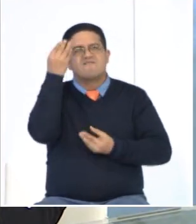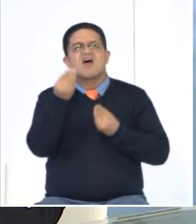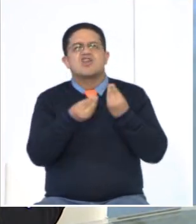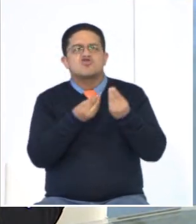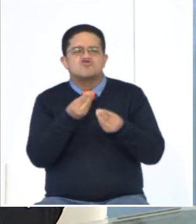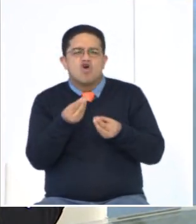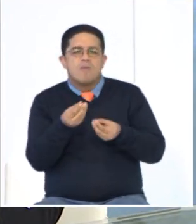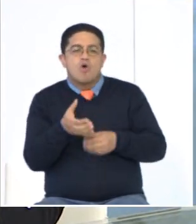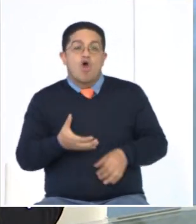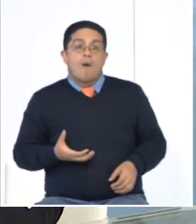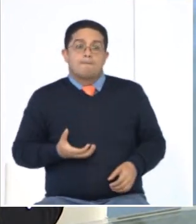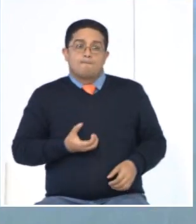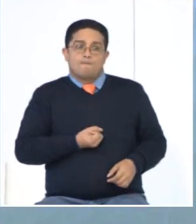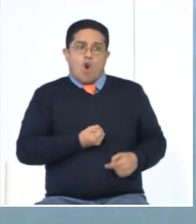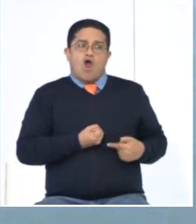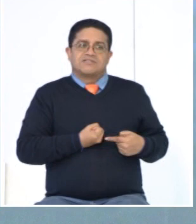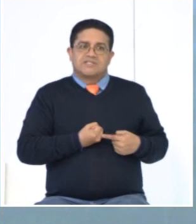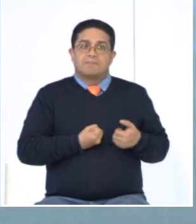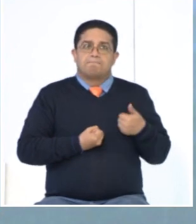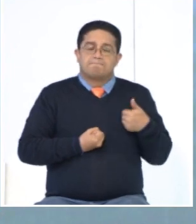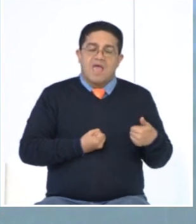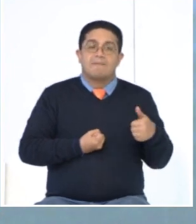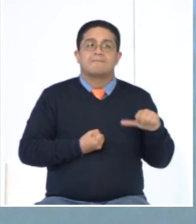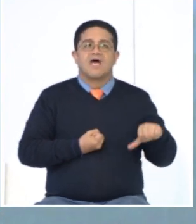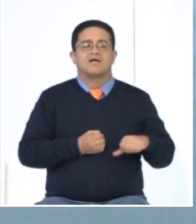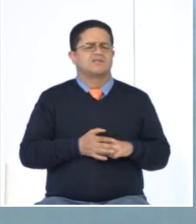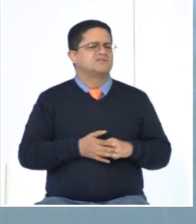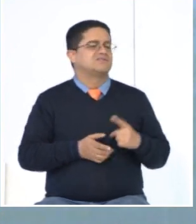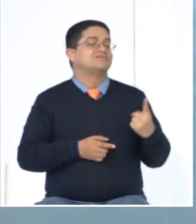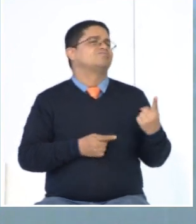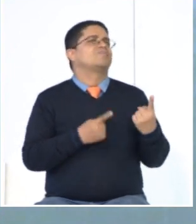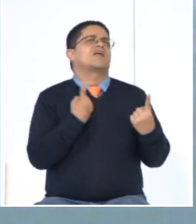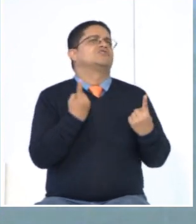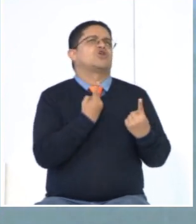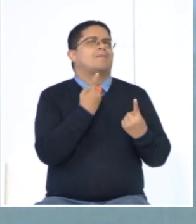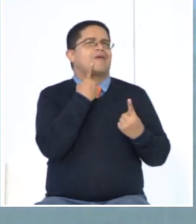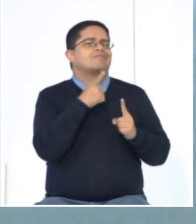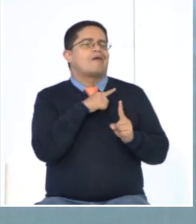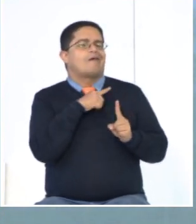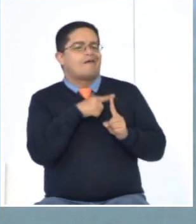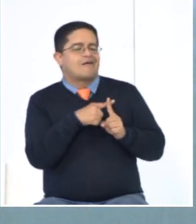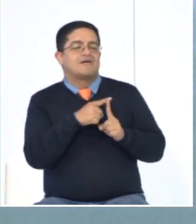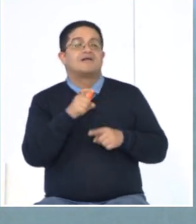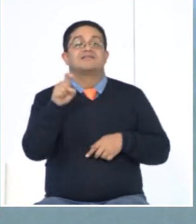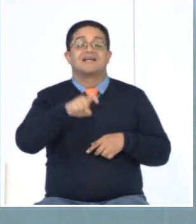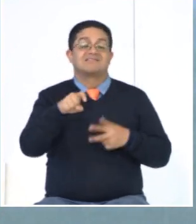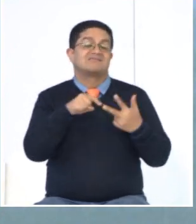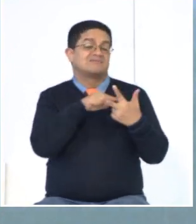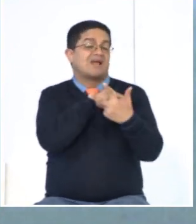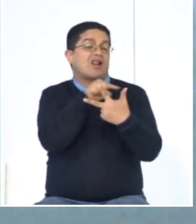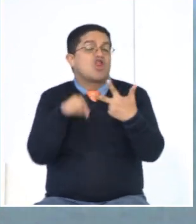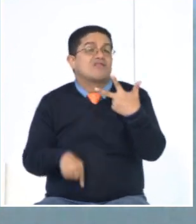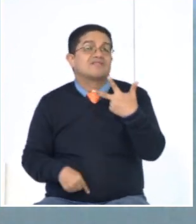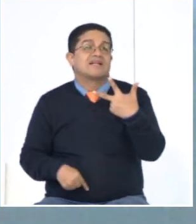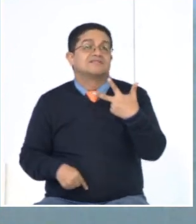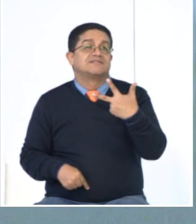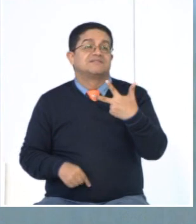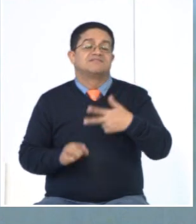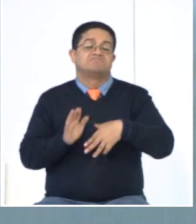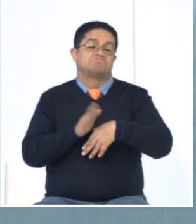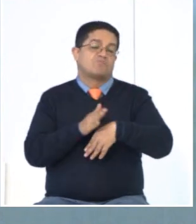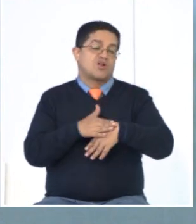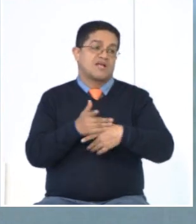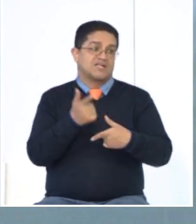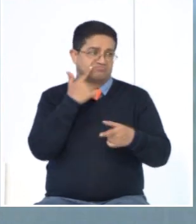este caballero, ¿no? Exacto, y no solo es que son complementarios, como te decía al principio, necesitas los tres. Necesitas el porque diagnóstico. Tú puedes tener